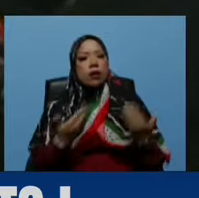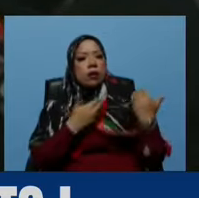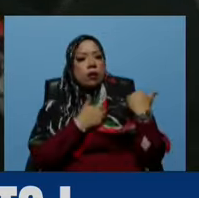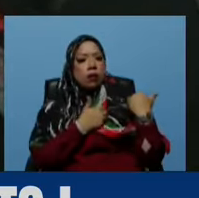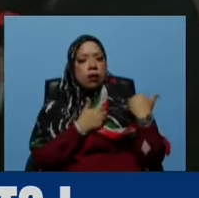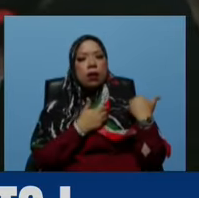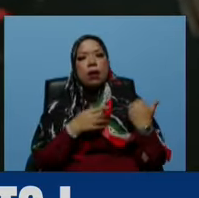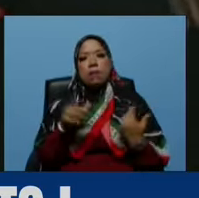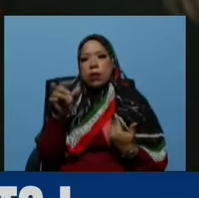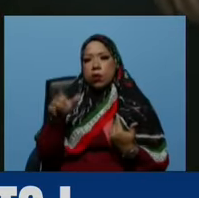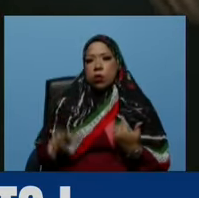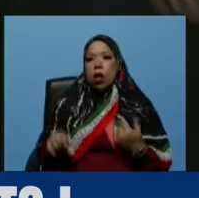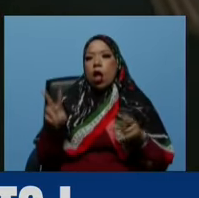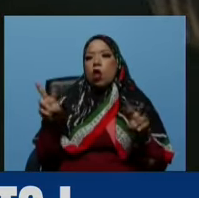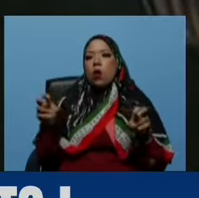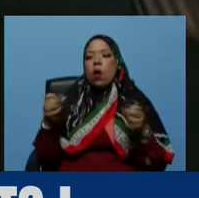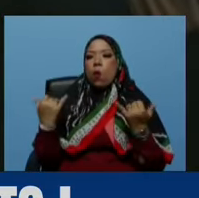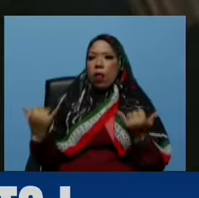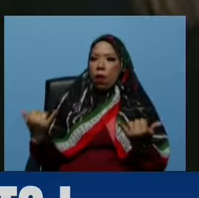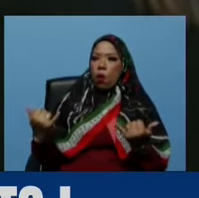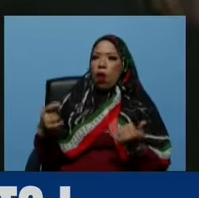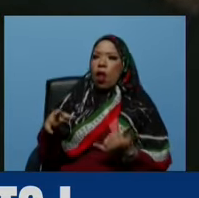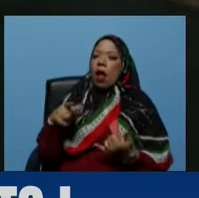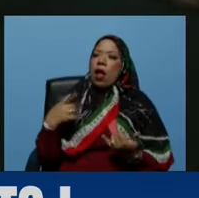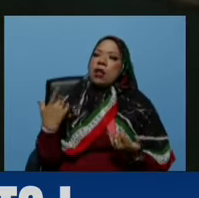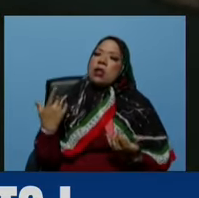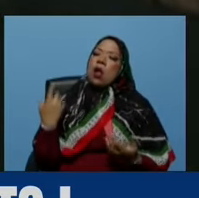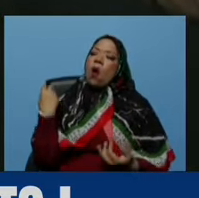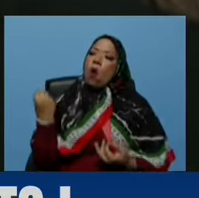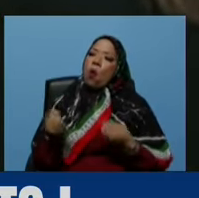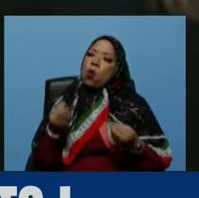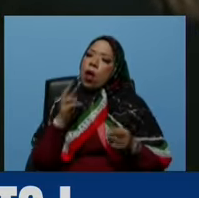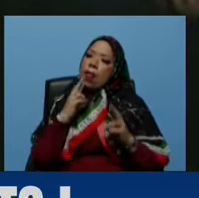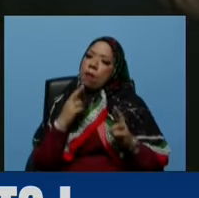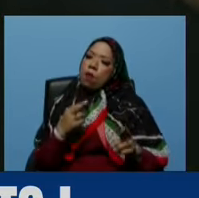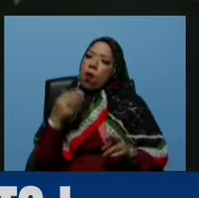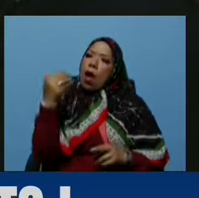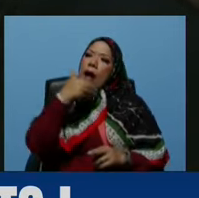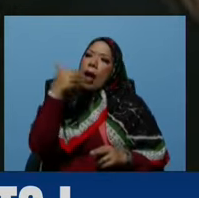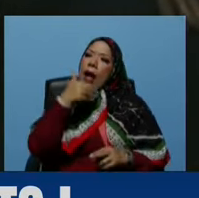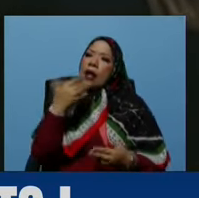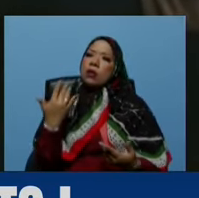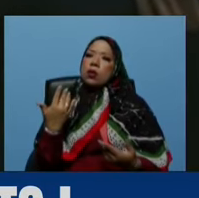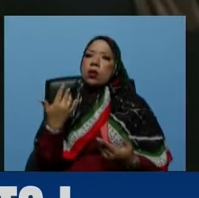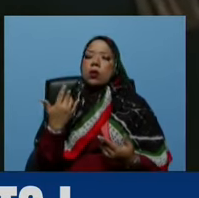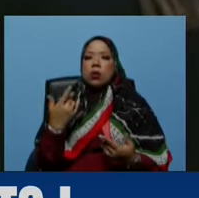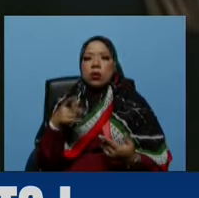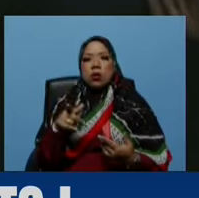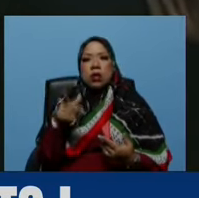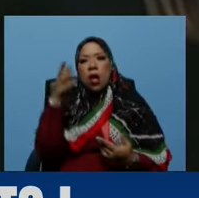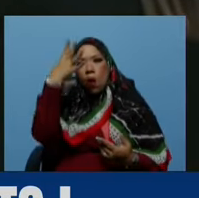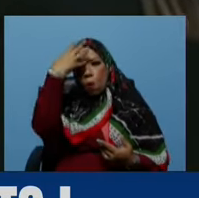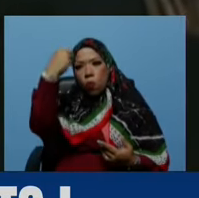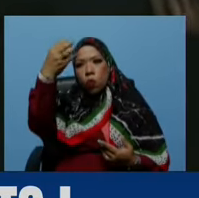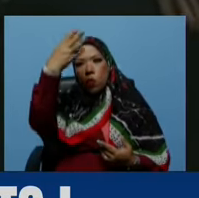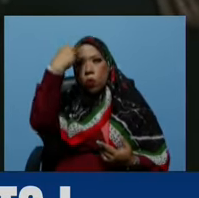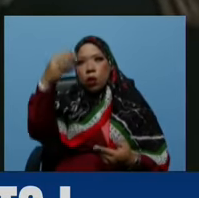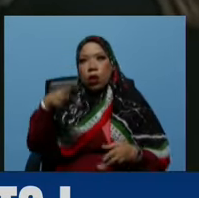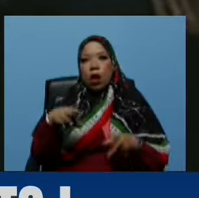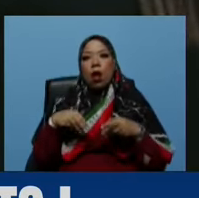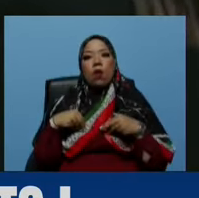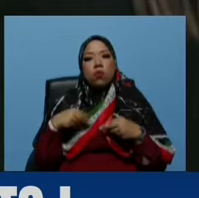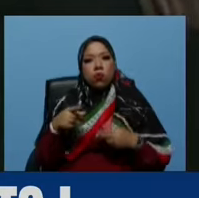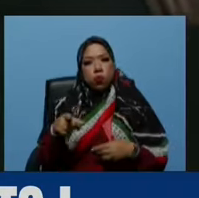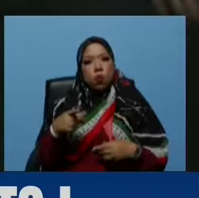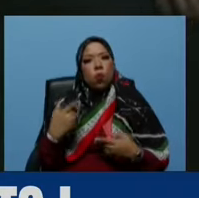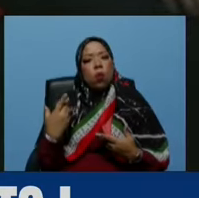Manuel Rosales, la opción o la respuesta, o la carta, mejor dicho, que publicó el ex candidato Edmundo González. Y él decía, ha tomado la acción epistolar,